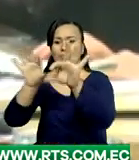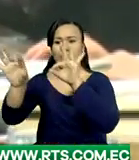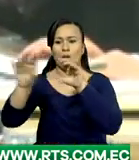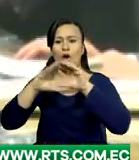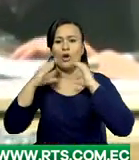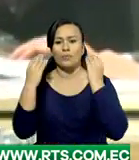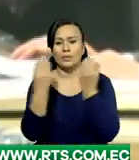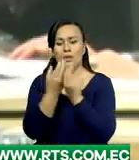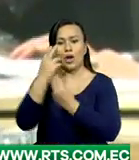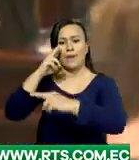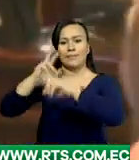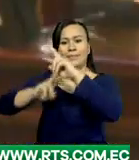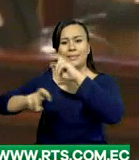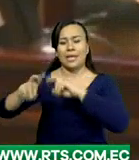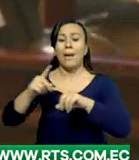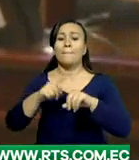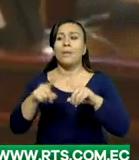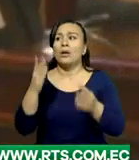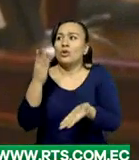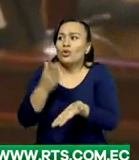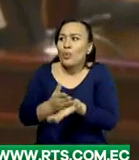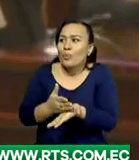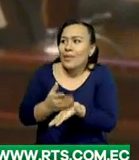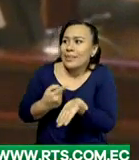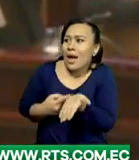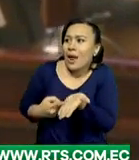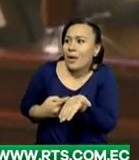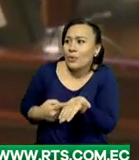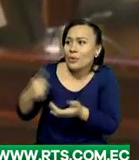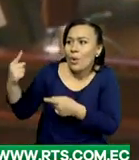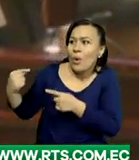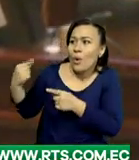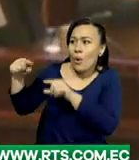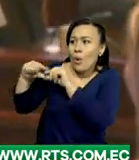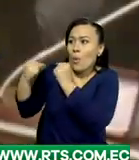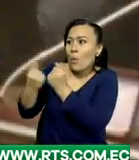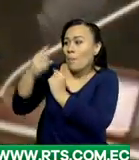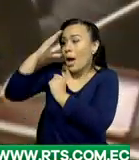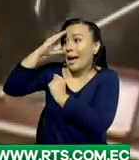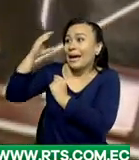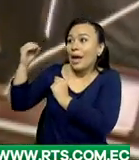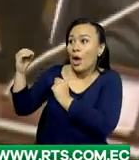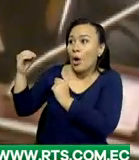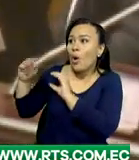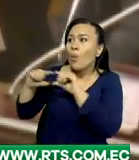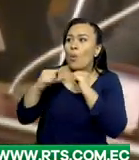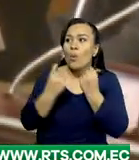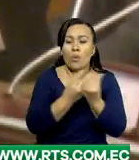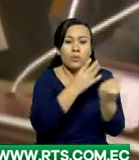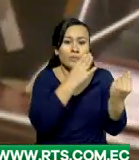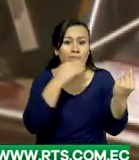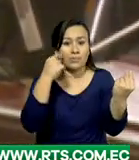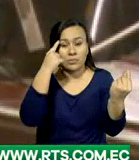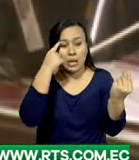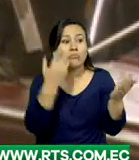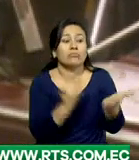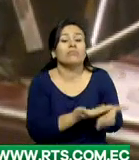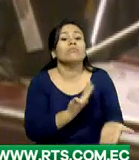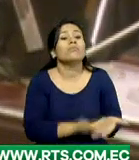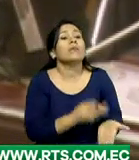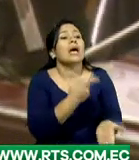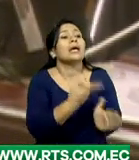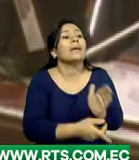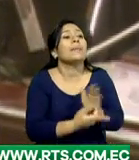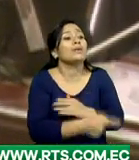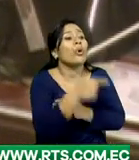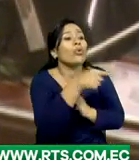investigar este caso, pero la sesión fue suspendida. En Creo, afirman que el correísmo debe responder ante esta grave denuncia que pone en